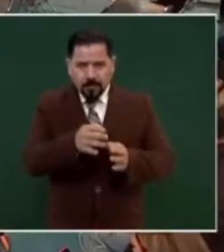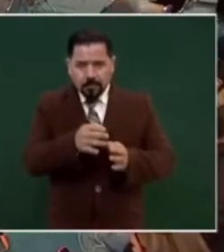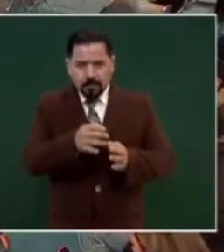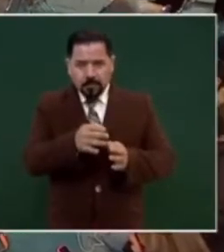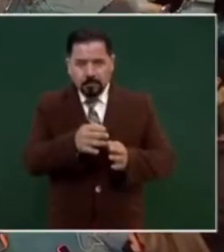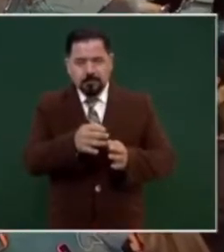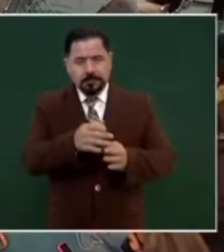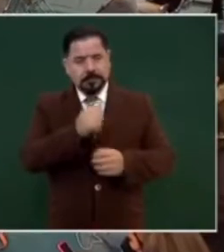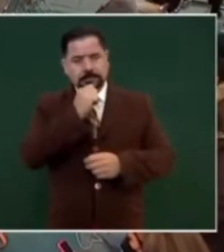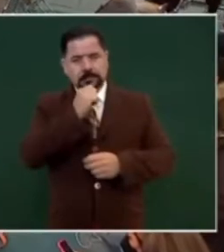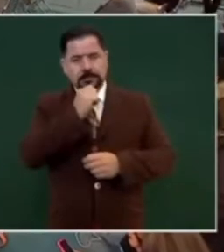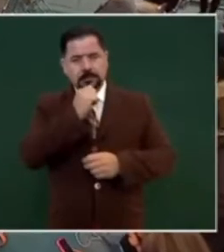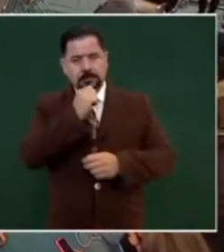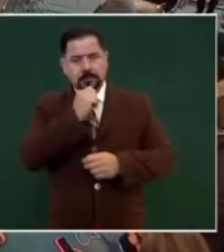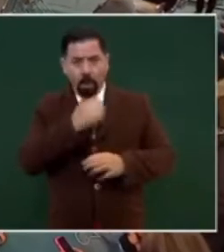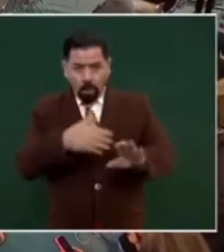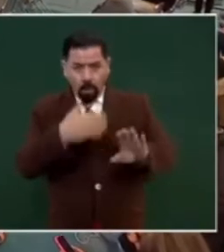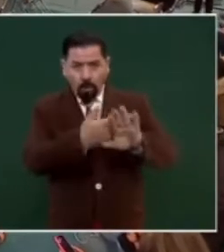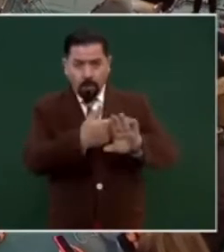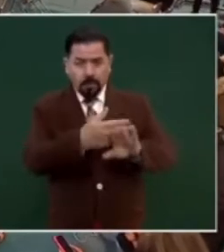de la ex gobernadora